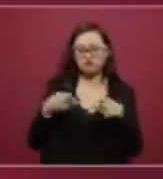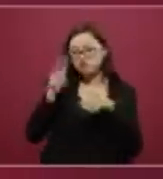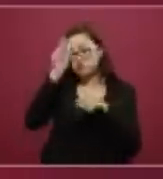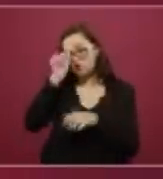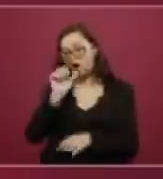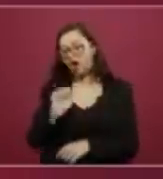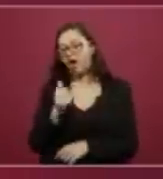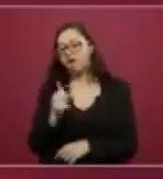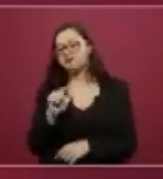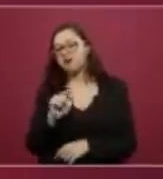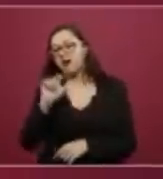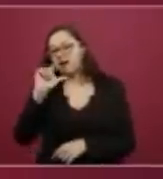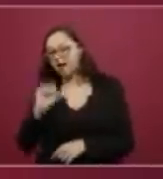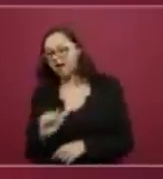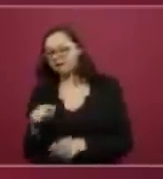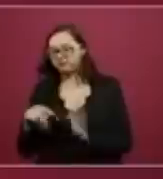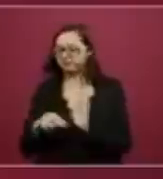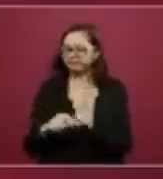en una comunidad